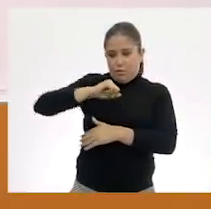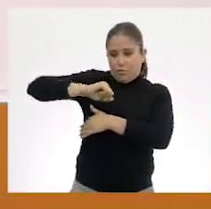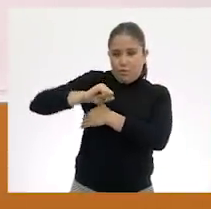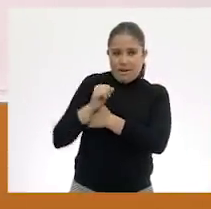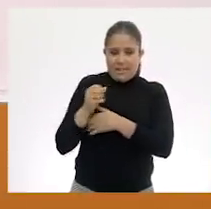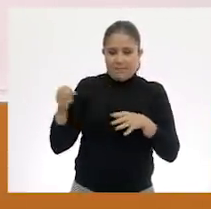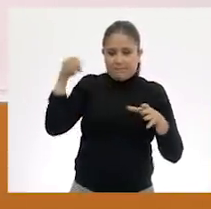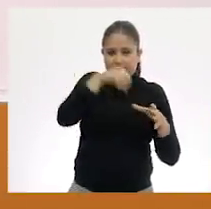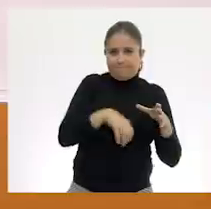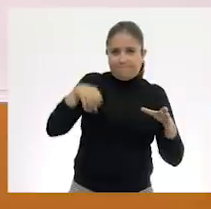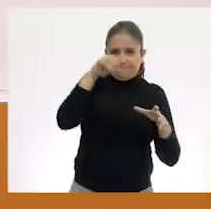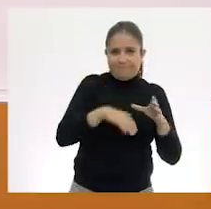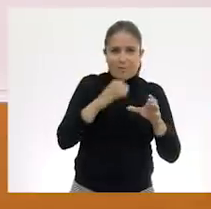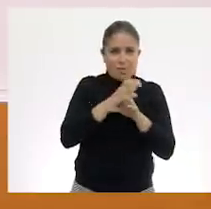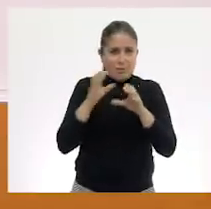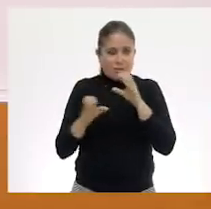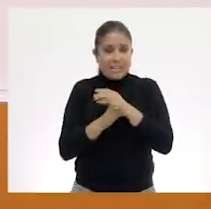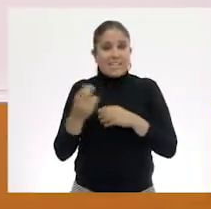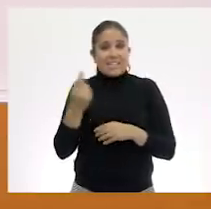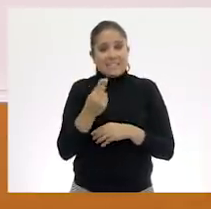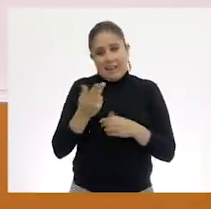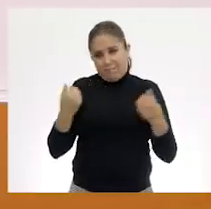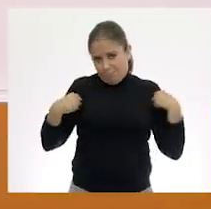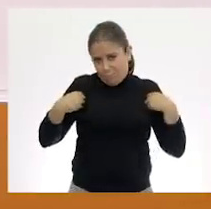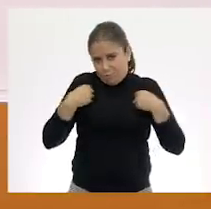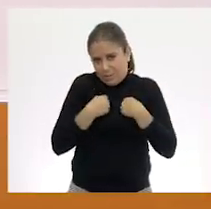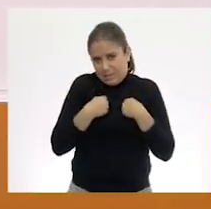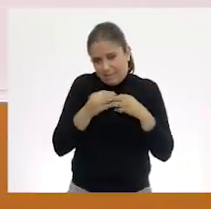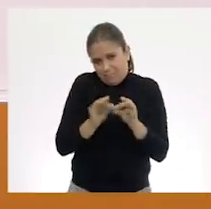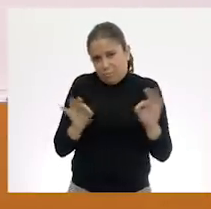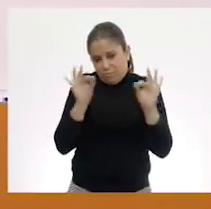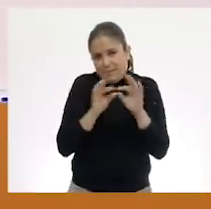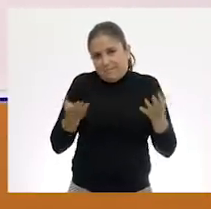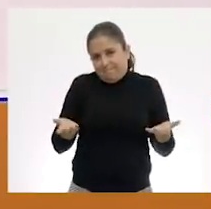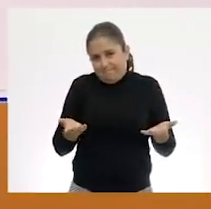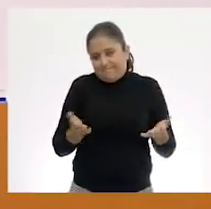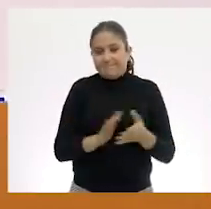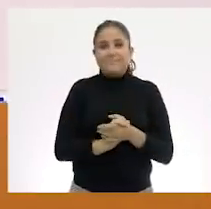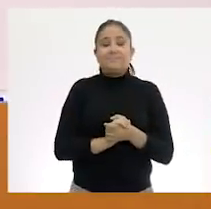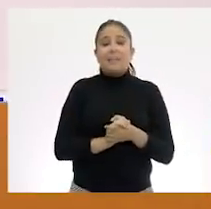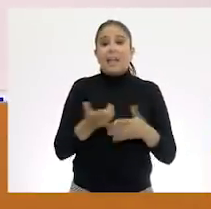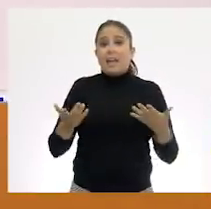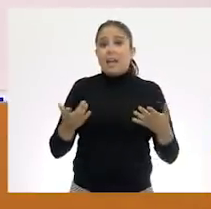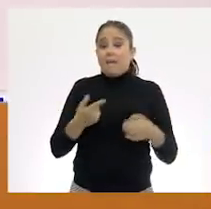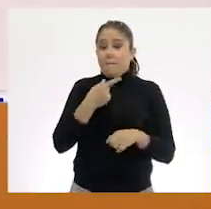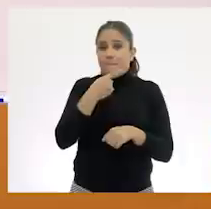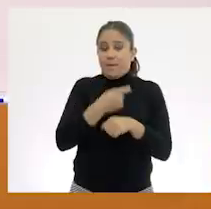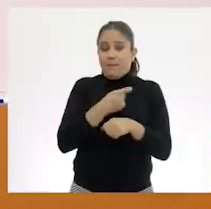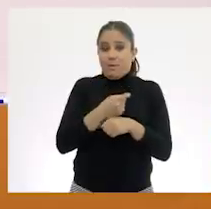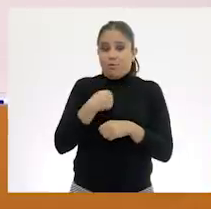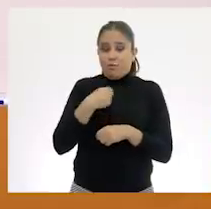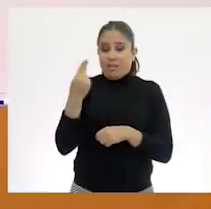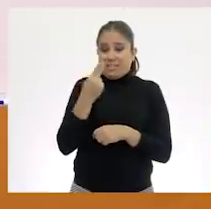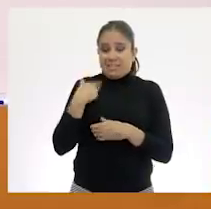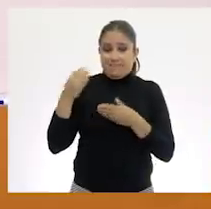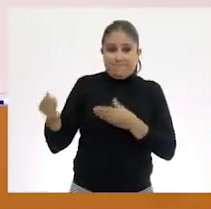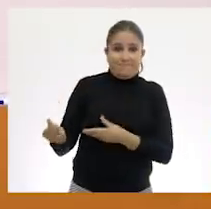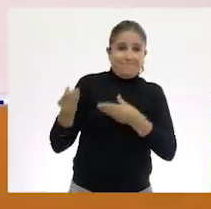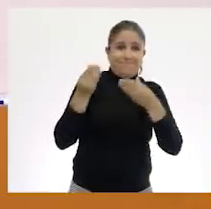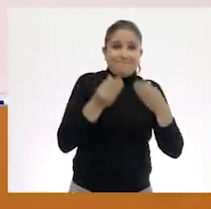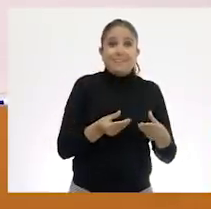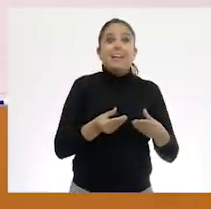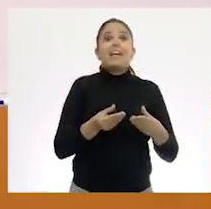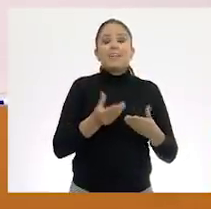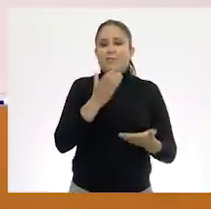las cosas, necesito una mochila. ¿Están de acuerdo? Uh-huh. Lo primero que debo llevar, según yo, pues es